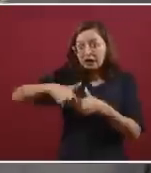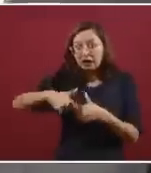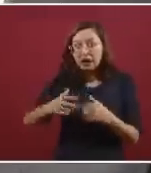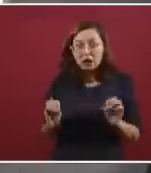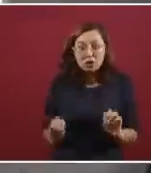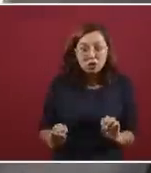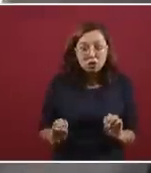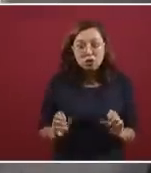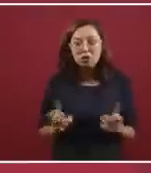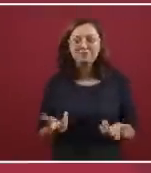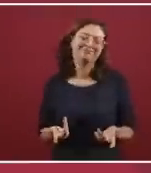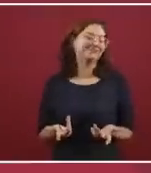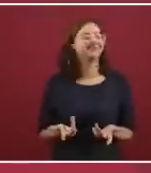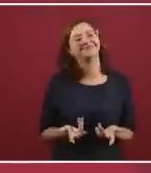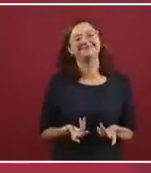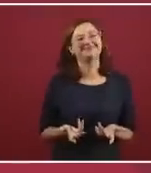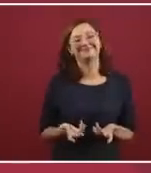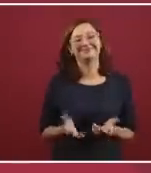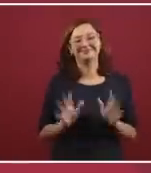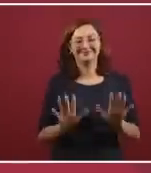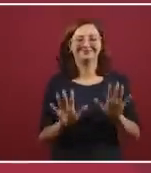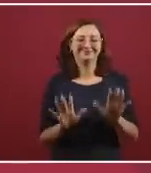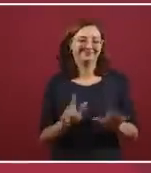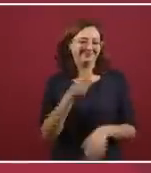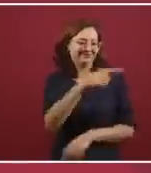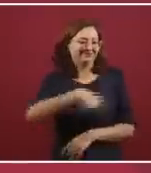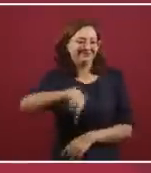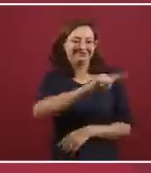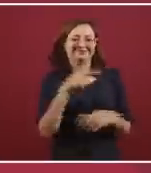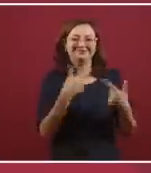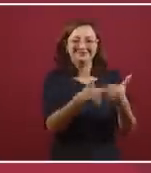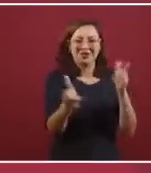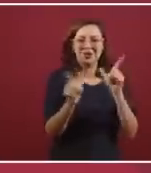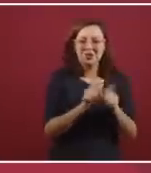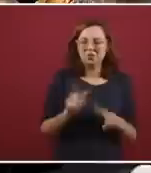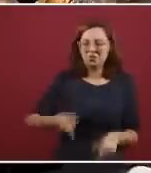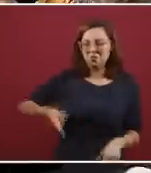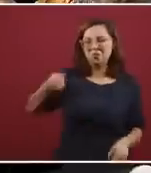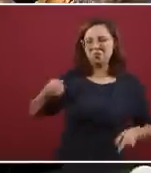no se puede permitir que esas amenazas